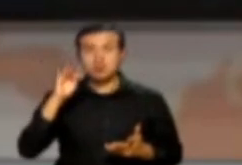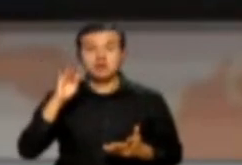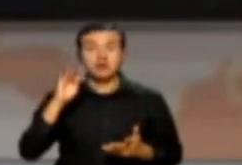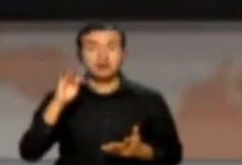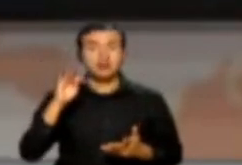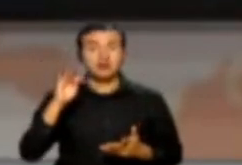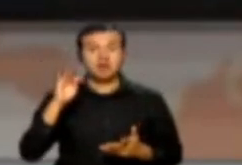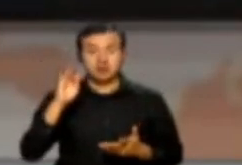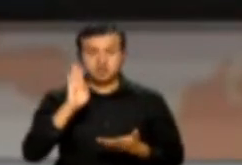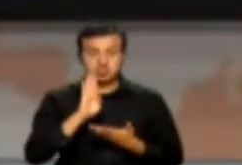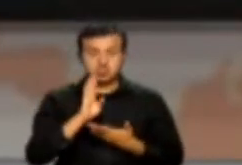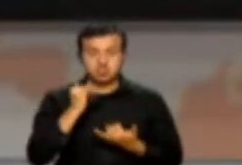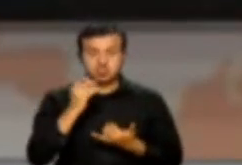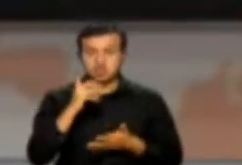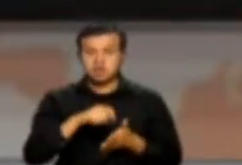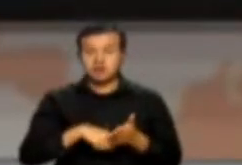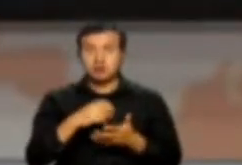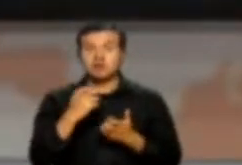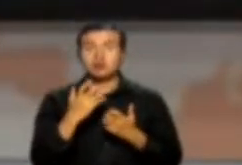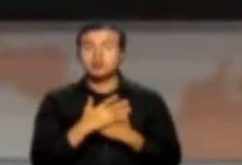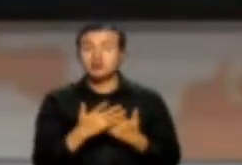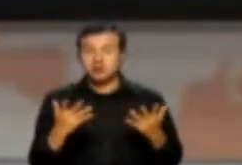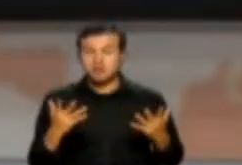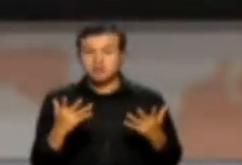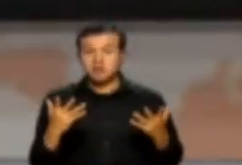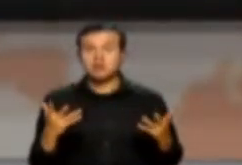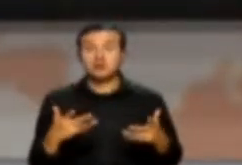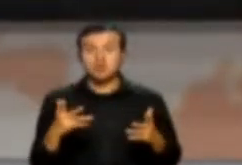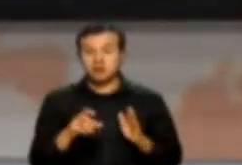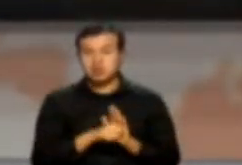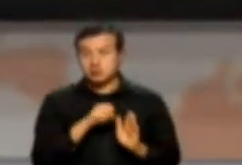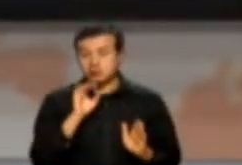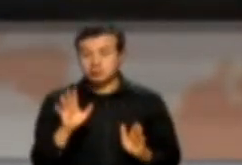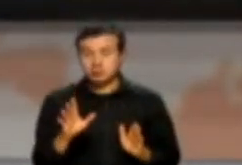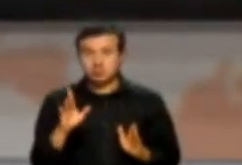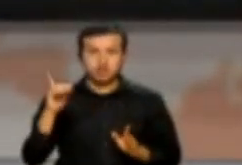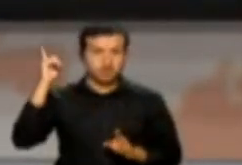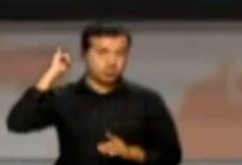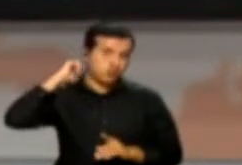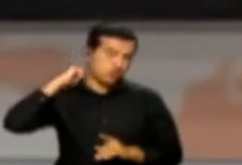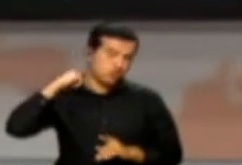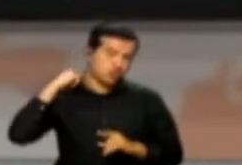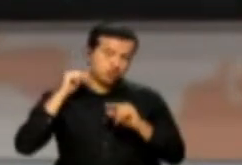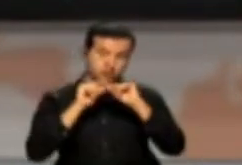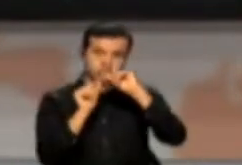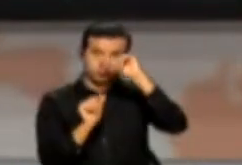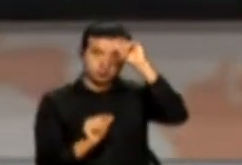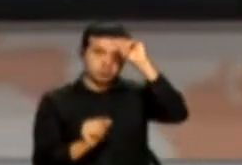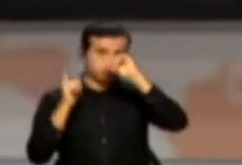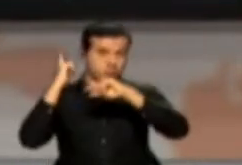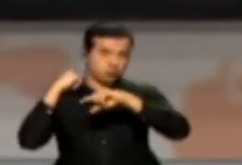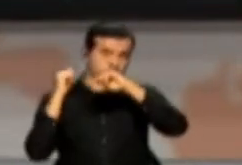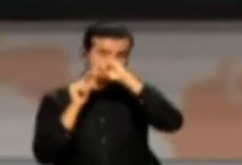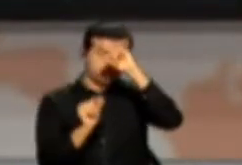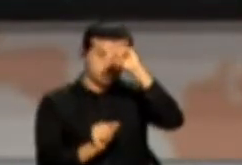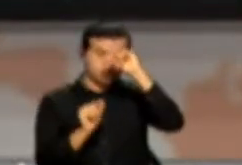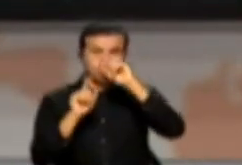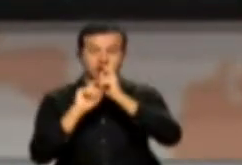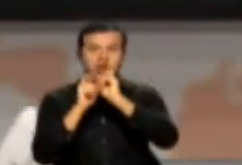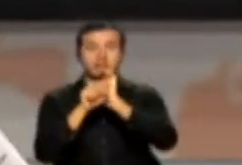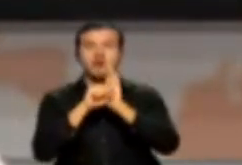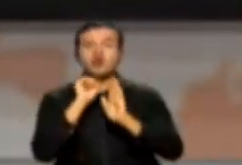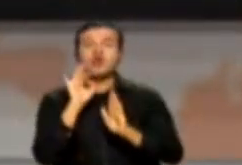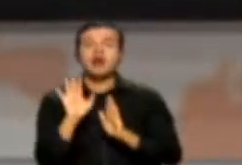propone en este año acreditarse en el trasplante de médula voz de células progenitoras hematopoyéticas que